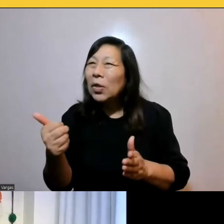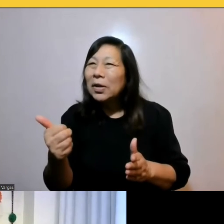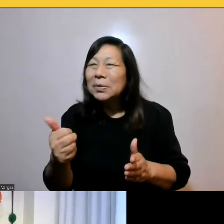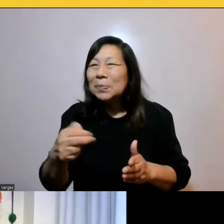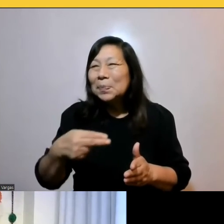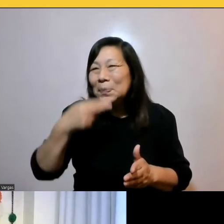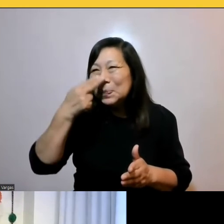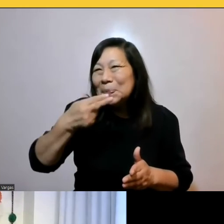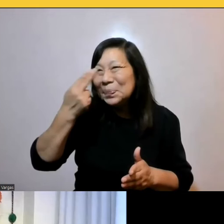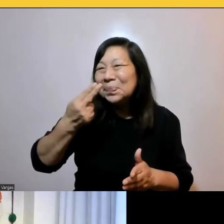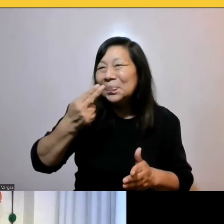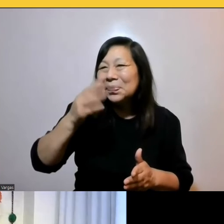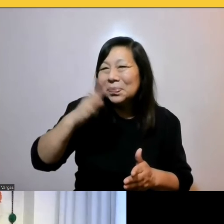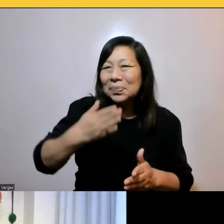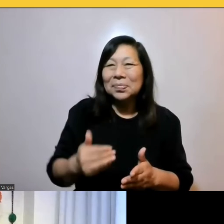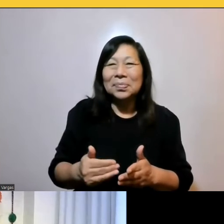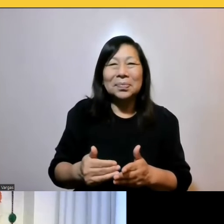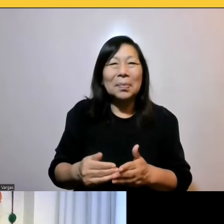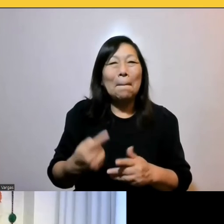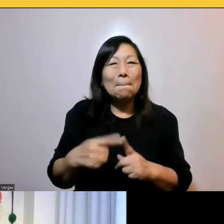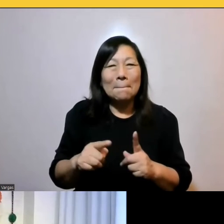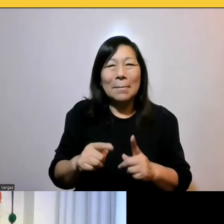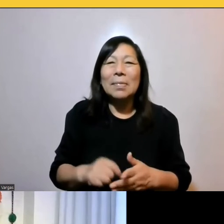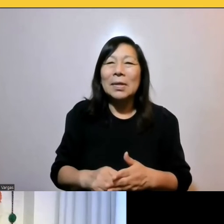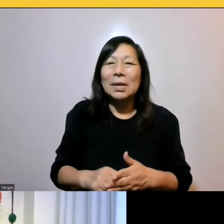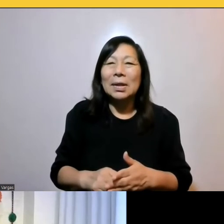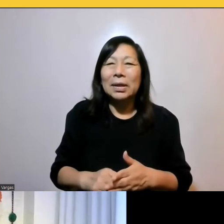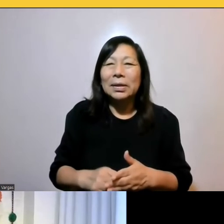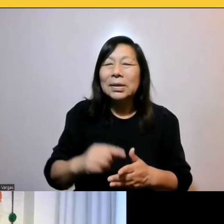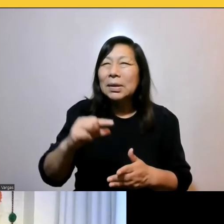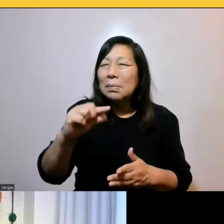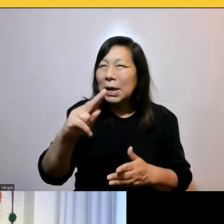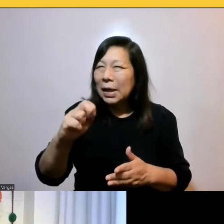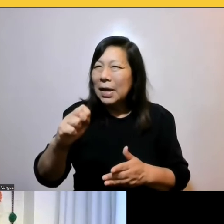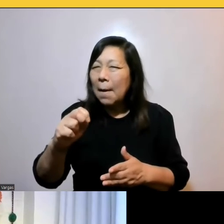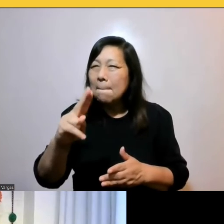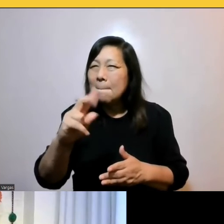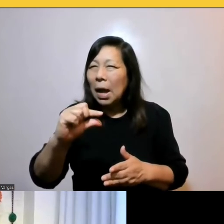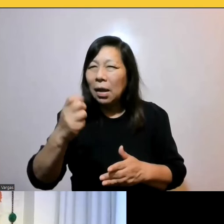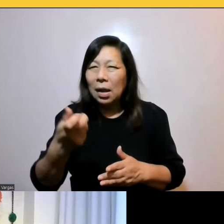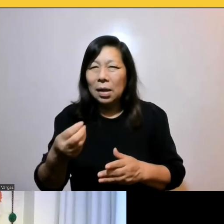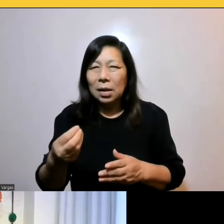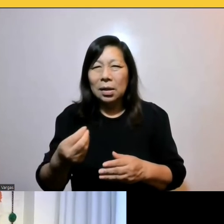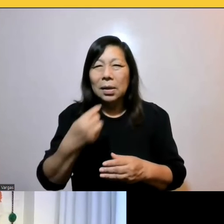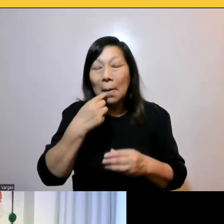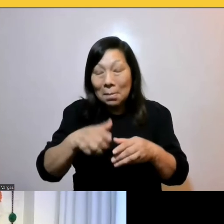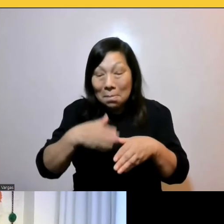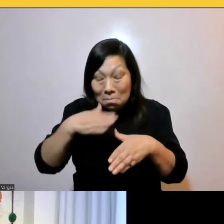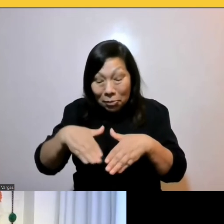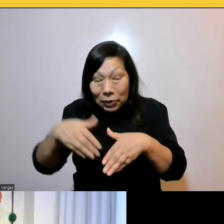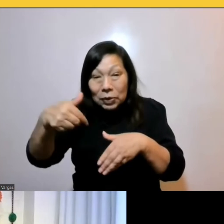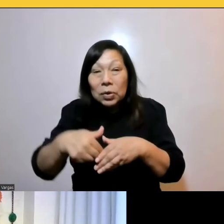bacterias anaeróbicas. La más frecuente y a la cabeza es la Gardnerella vaginalis, que vive en nuestra vagina, pero